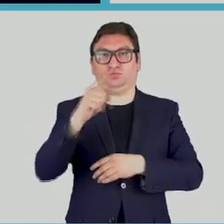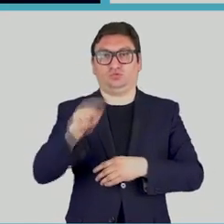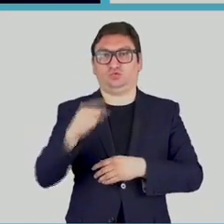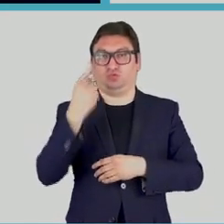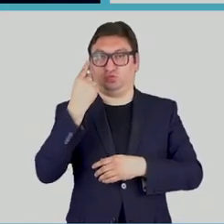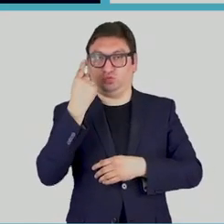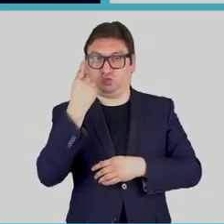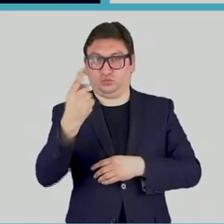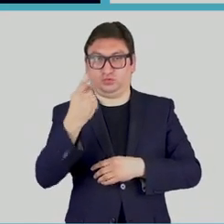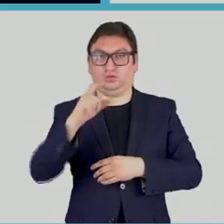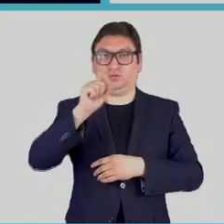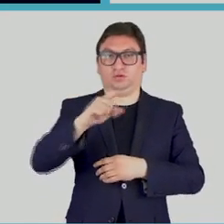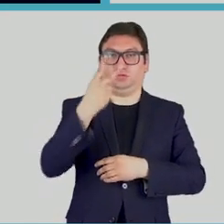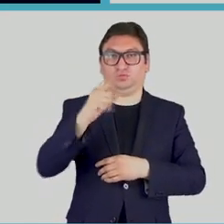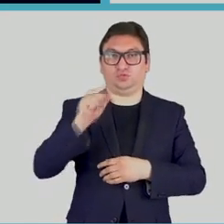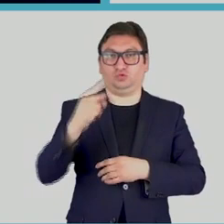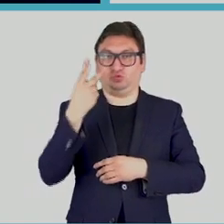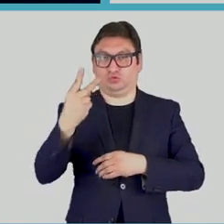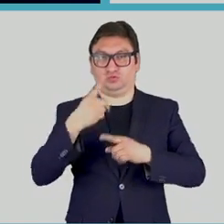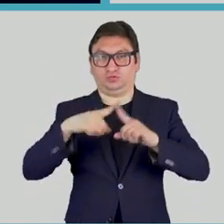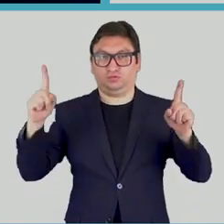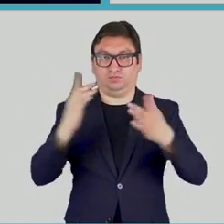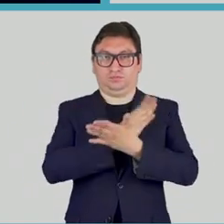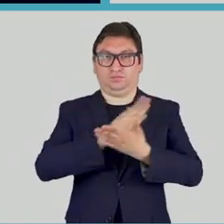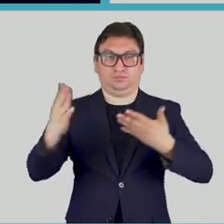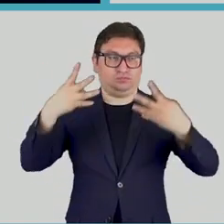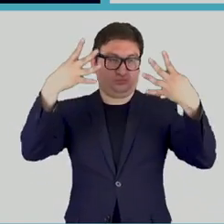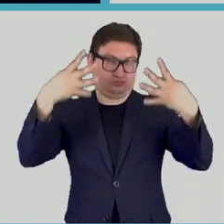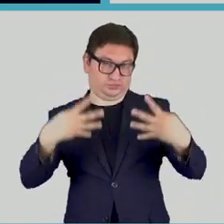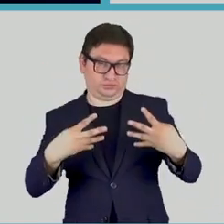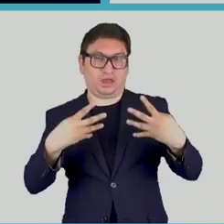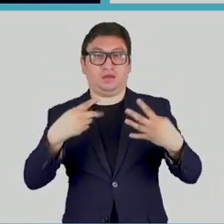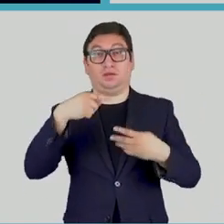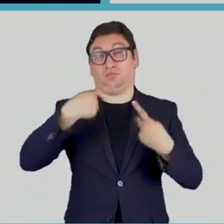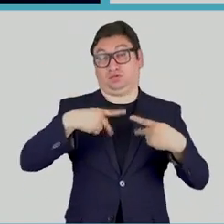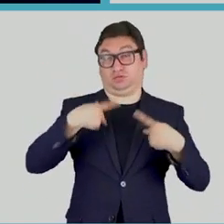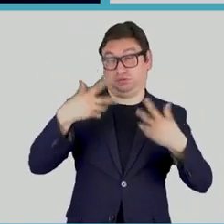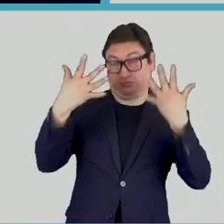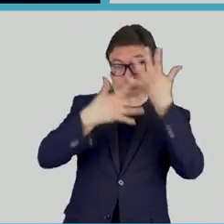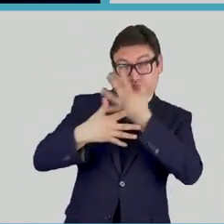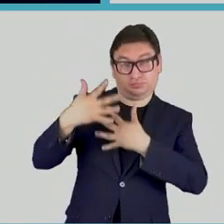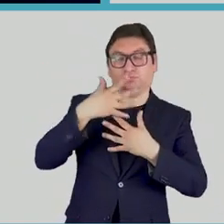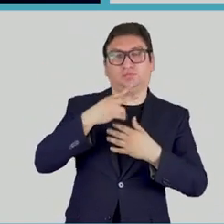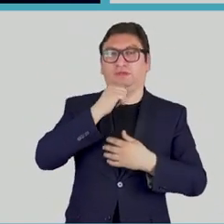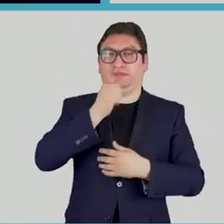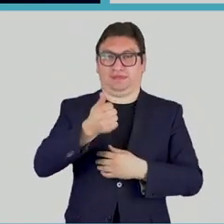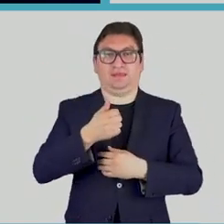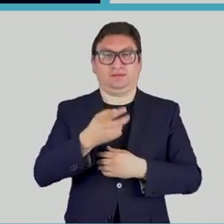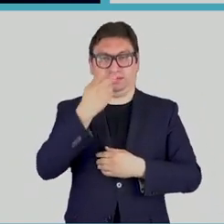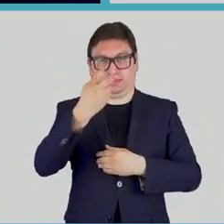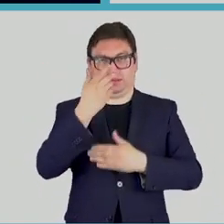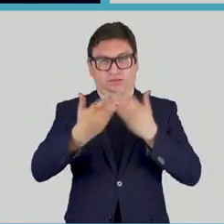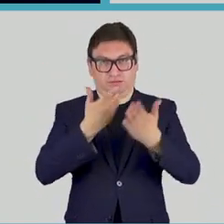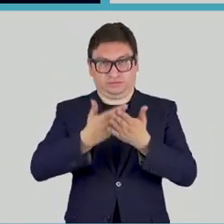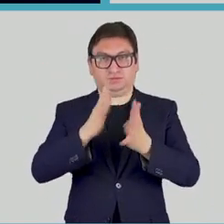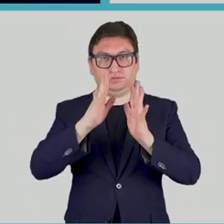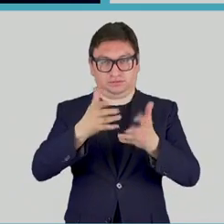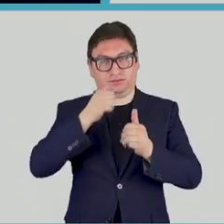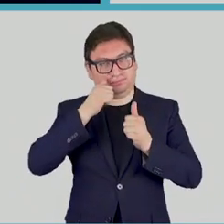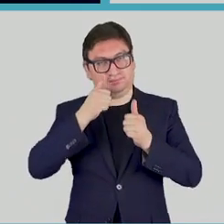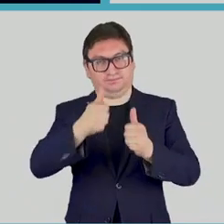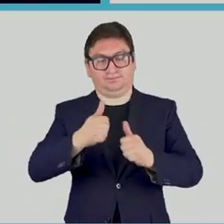de 22.1 y de 22.2 para que no haya confusiones de la audiencia esta petición también ya fue